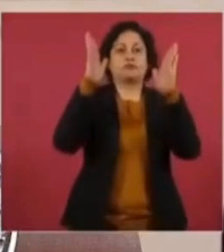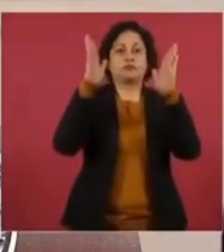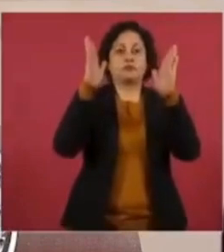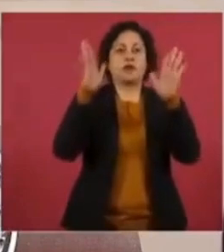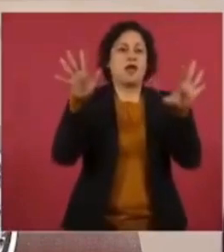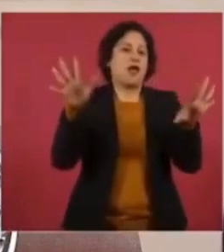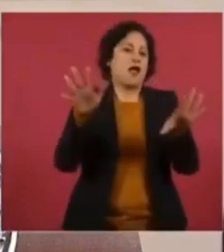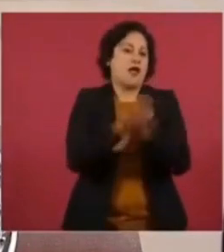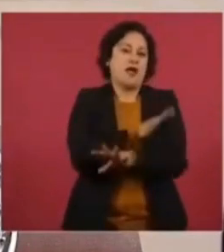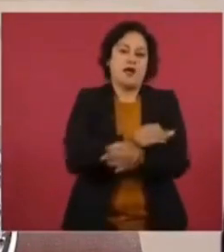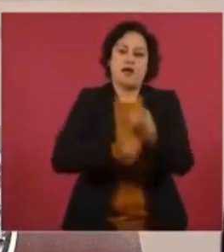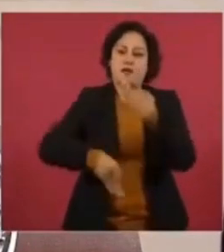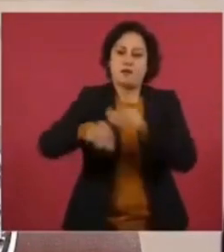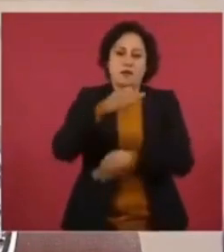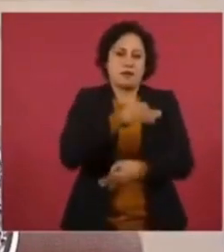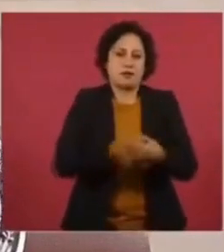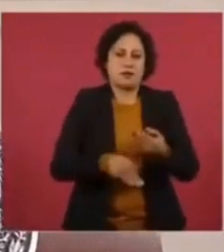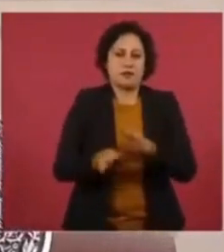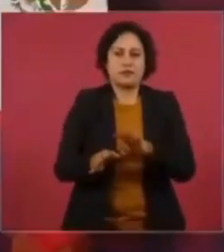¿Ustedes creen que yo podría